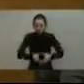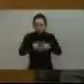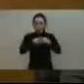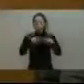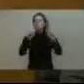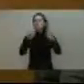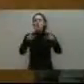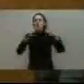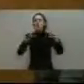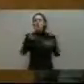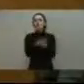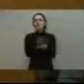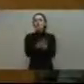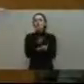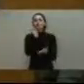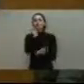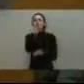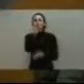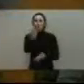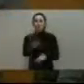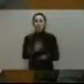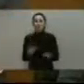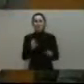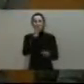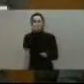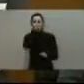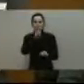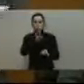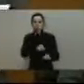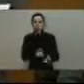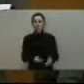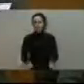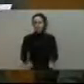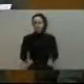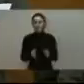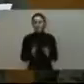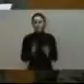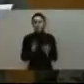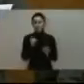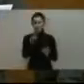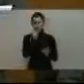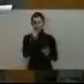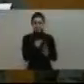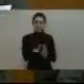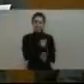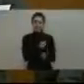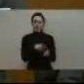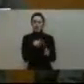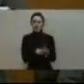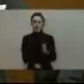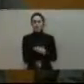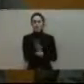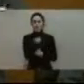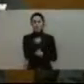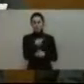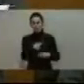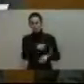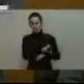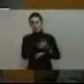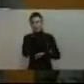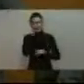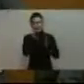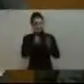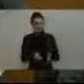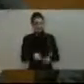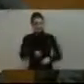tendremos otra cosa que sus promesas y las de su gobierno. Detrás de la mentira del anterior plan de puertos, consejera, usted ahora